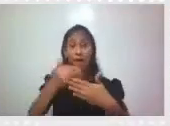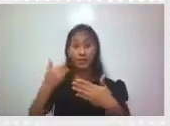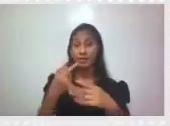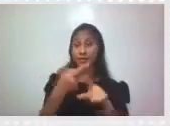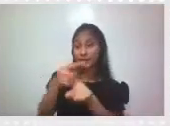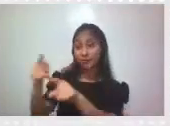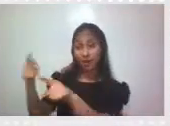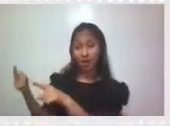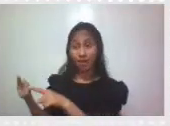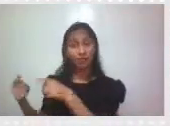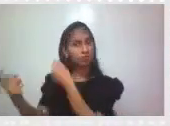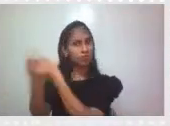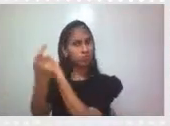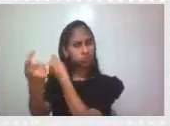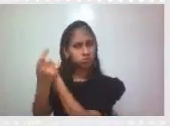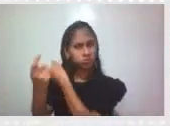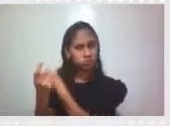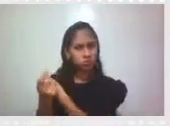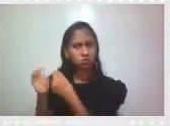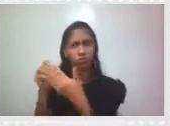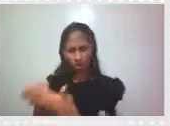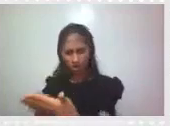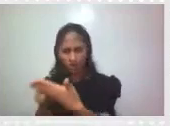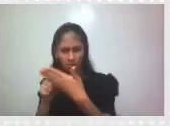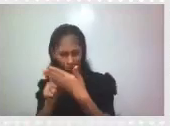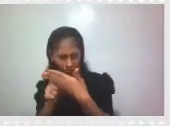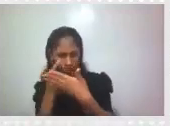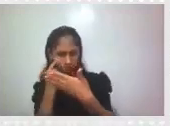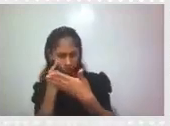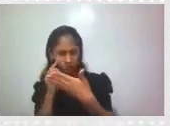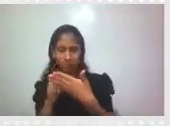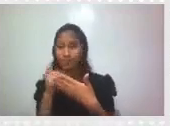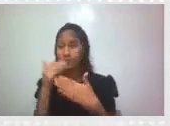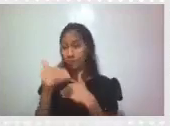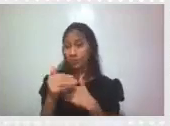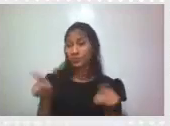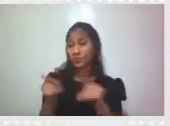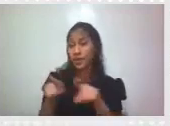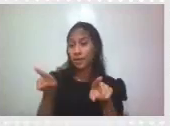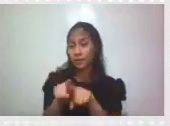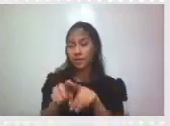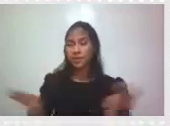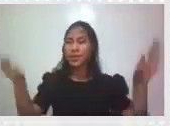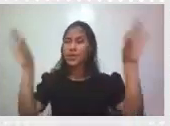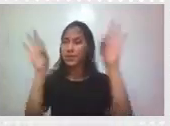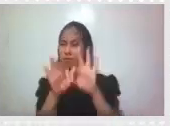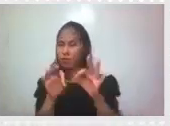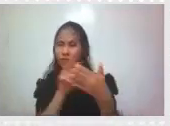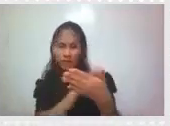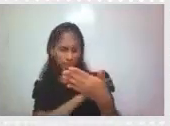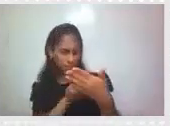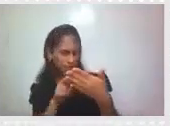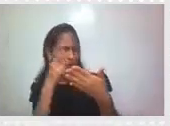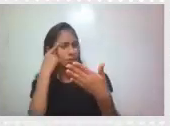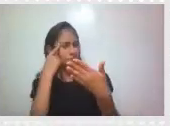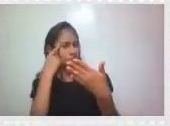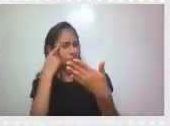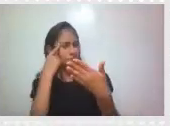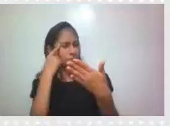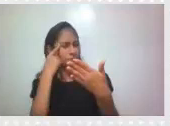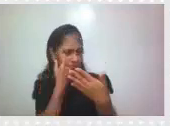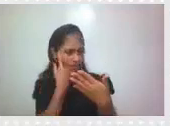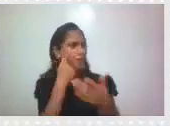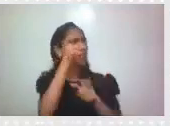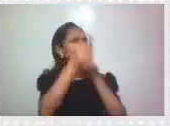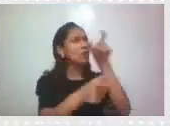general y tenemos que conocer un poco los aspectos generales de nuestro